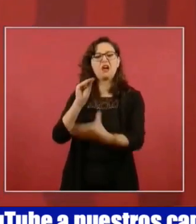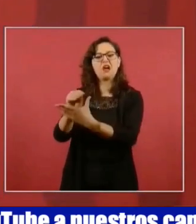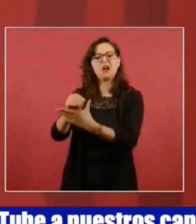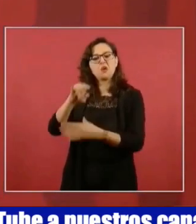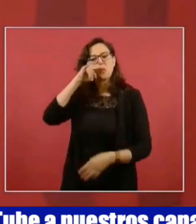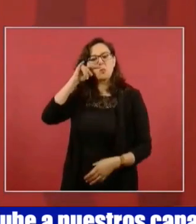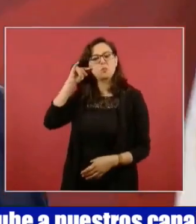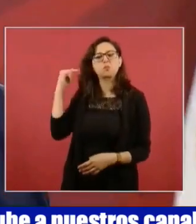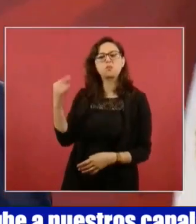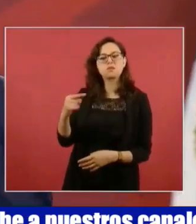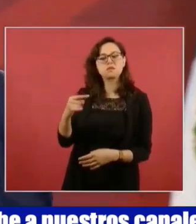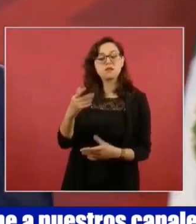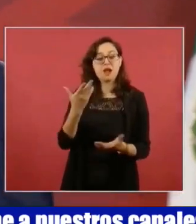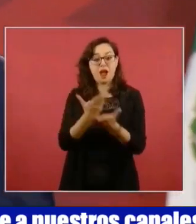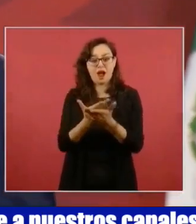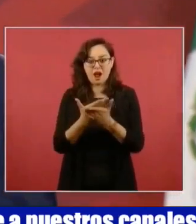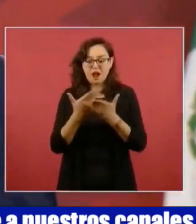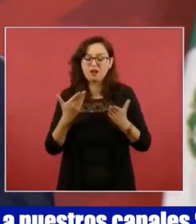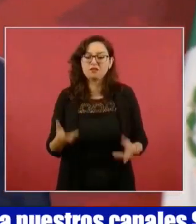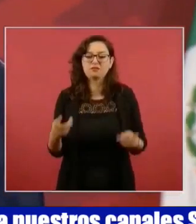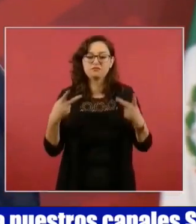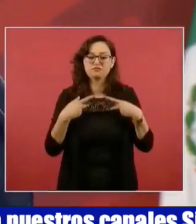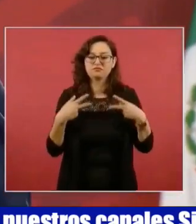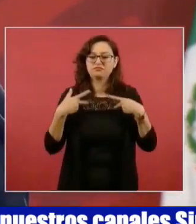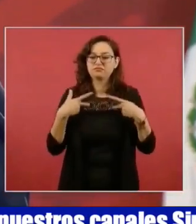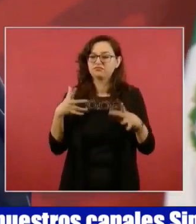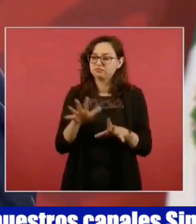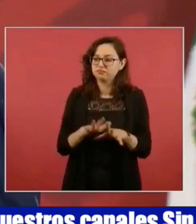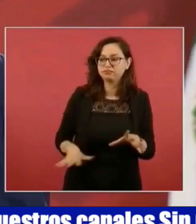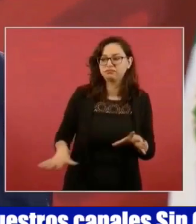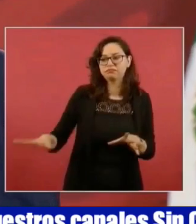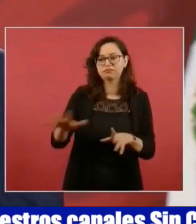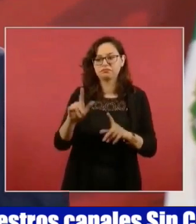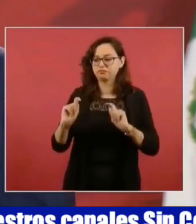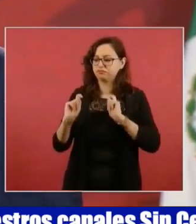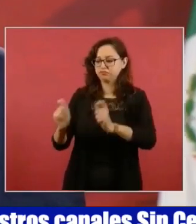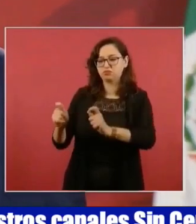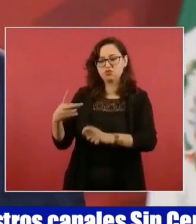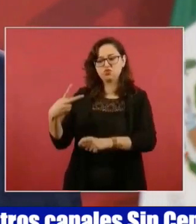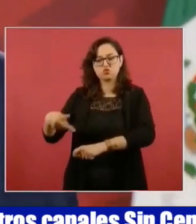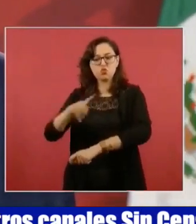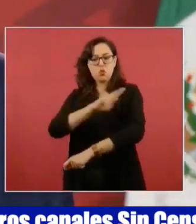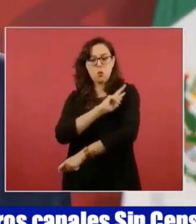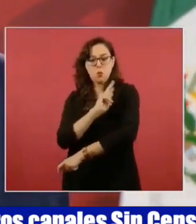y ahora que el pueblo es protagonista de esta historia,